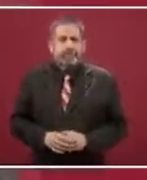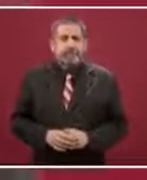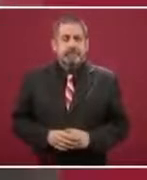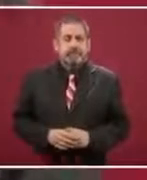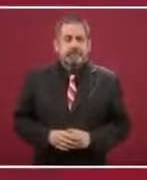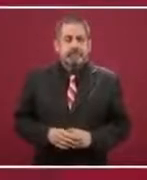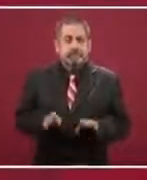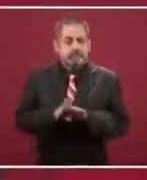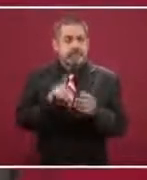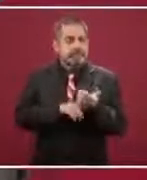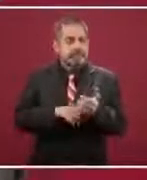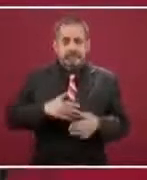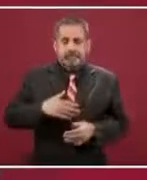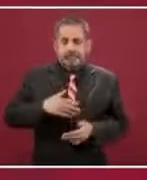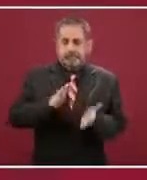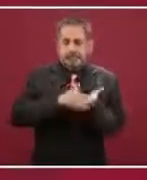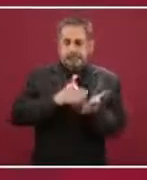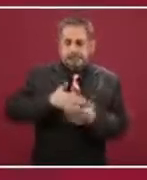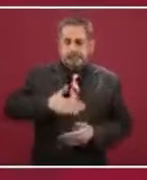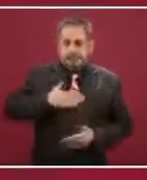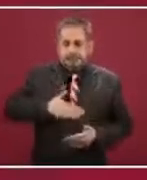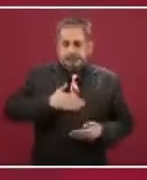Lo del papel sanitario, o sea,